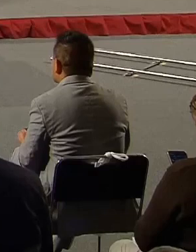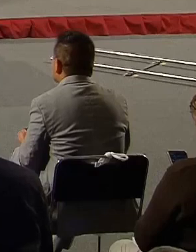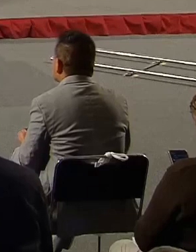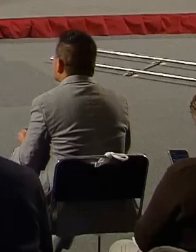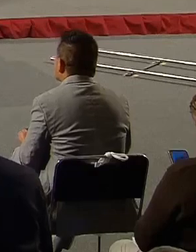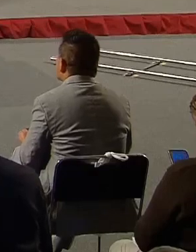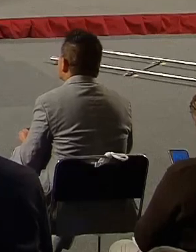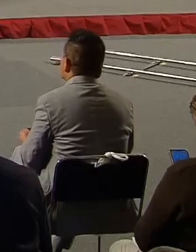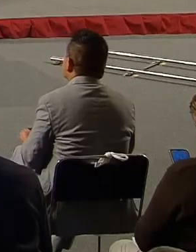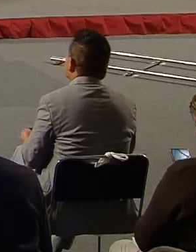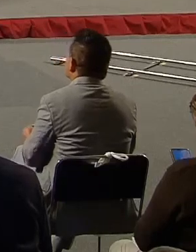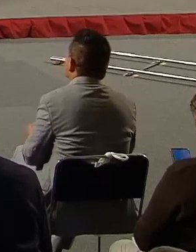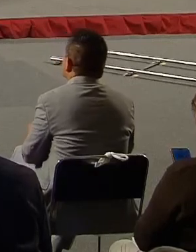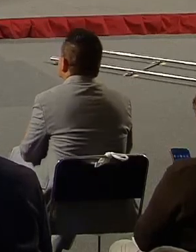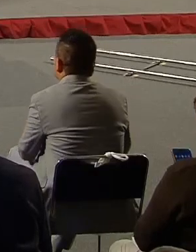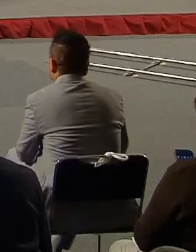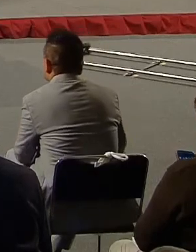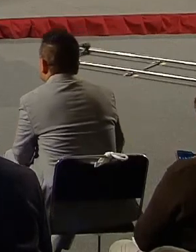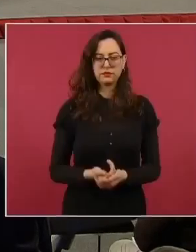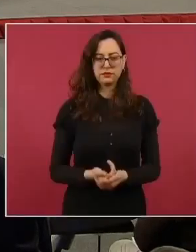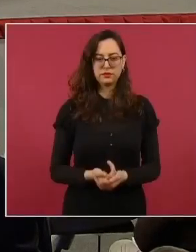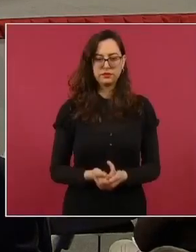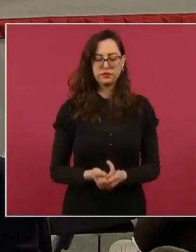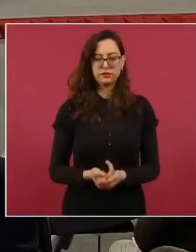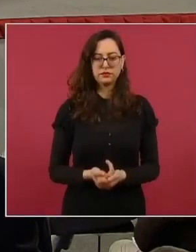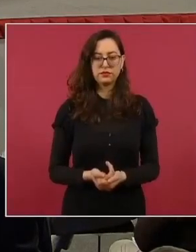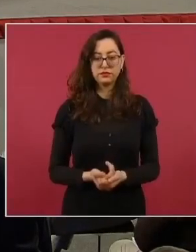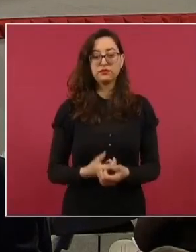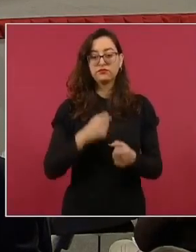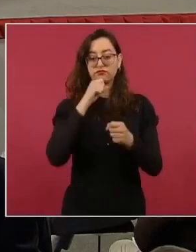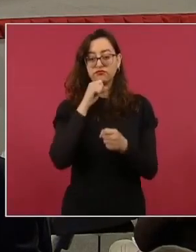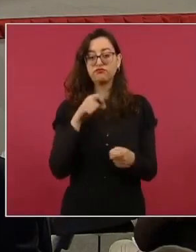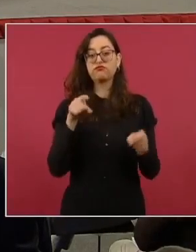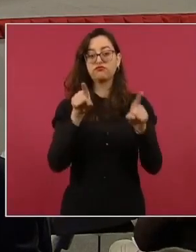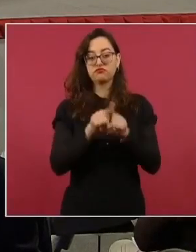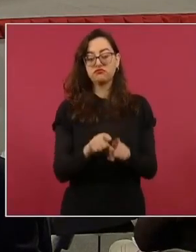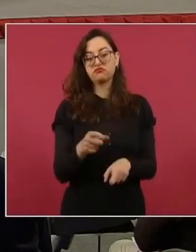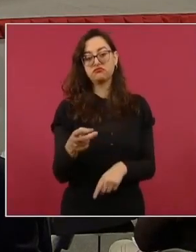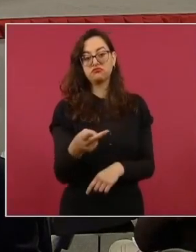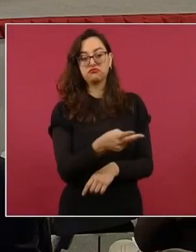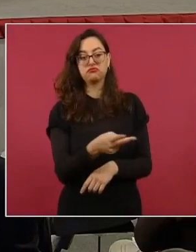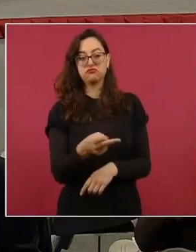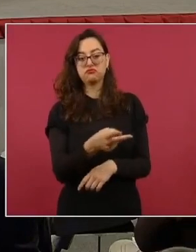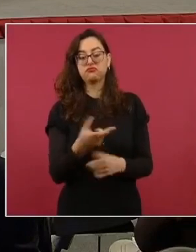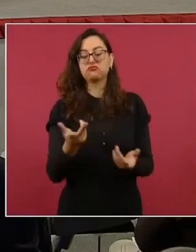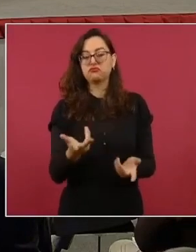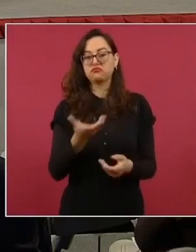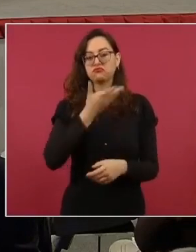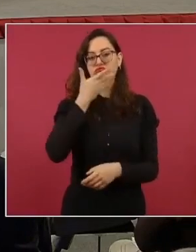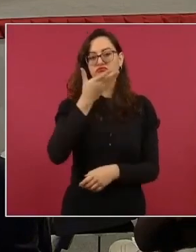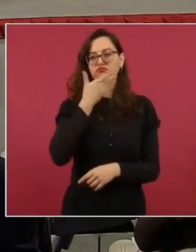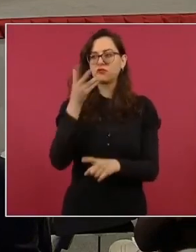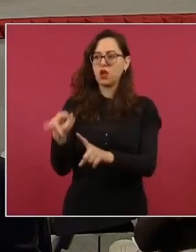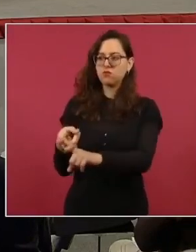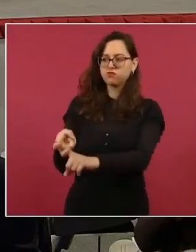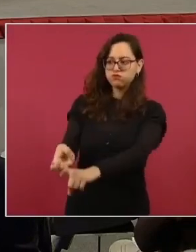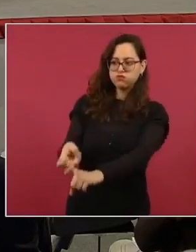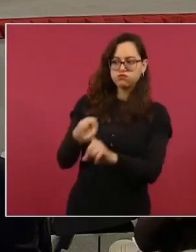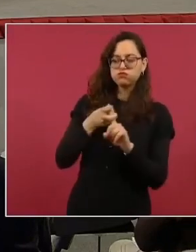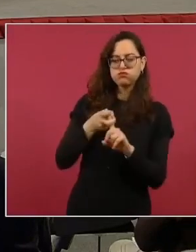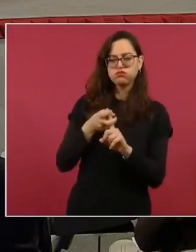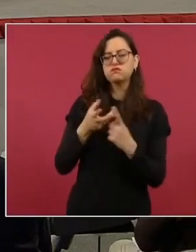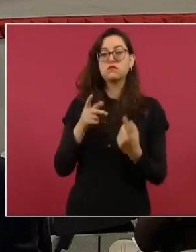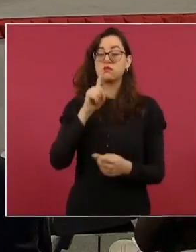Siguiente. También informar de la detención de presuntos secuestradores y generadores de violencia en el estado de